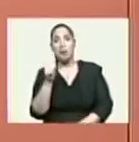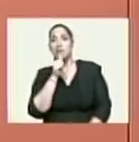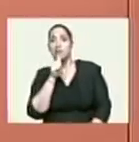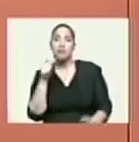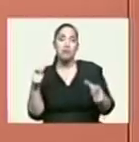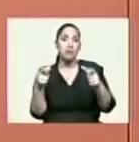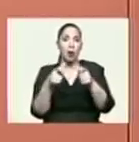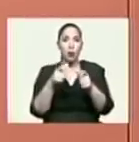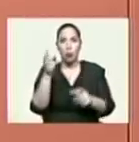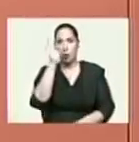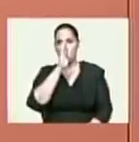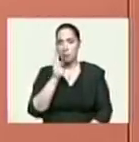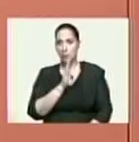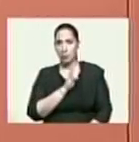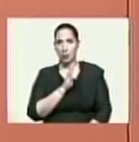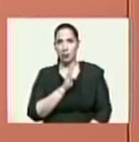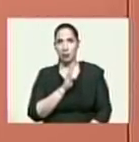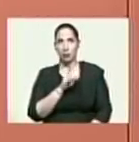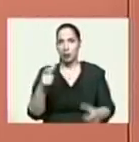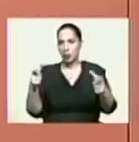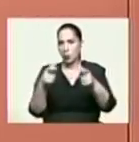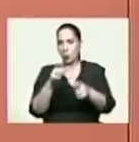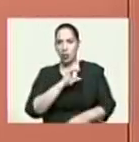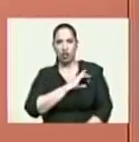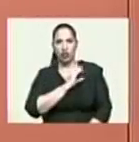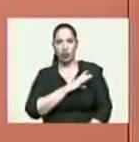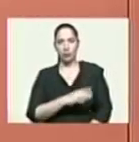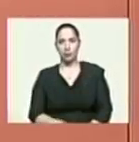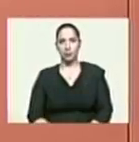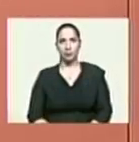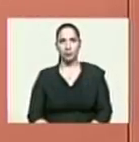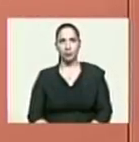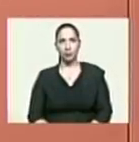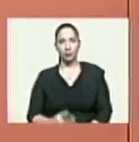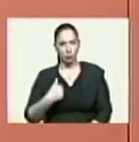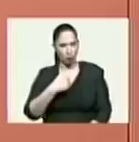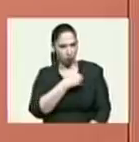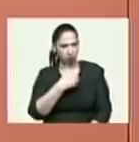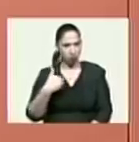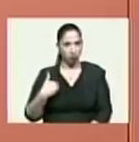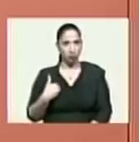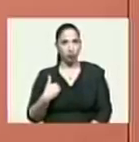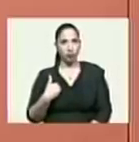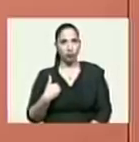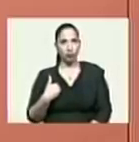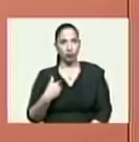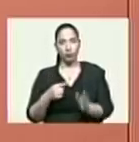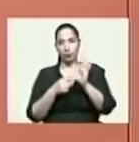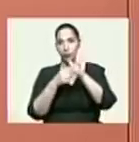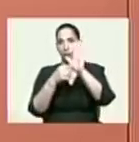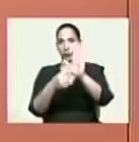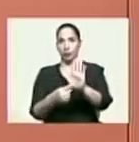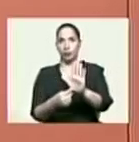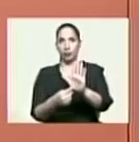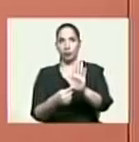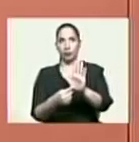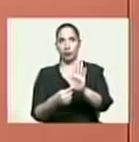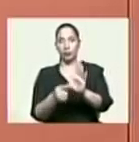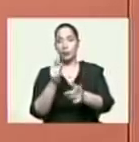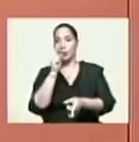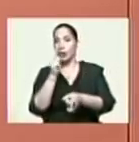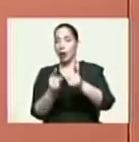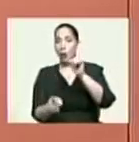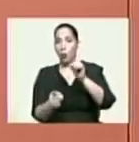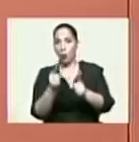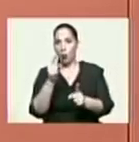quien sostuvo reuniones en Chile. Yo quisiera mostrar algunas